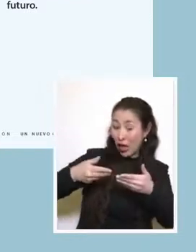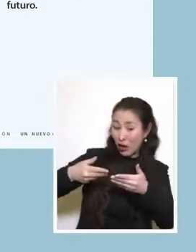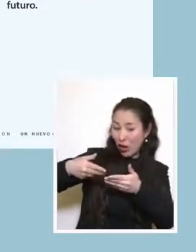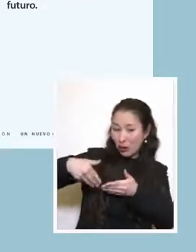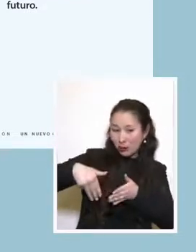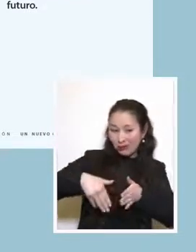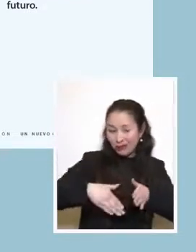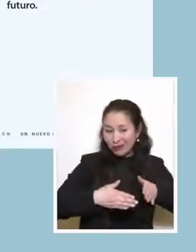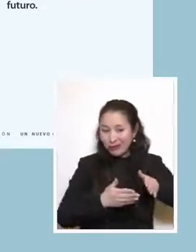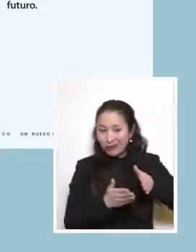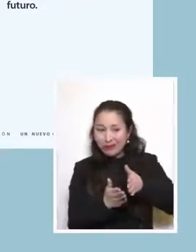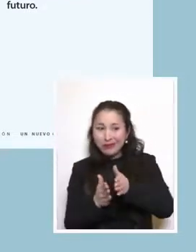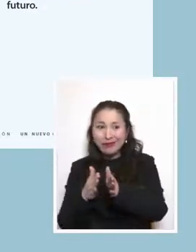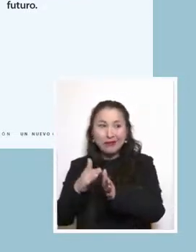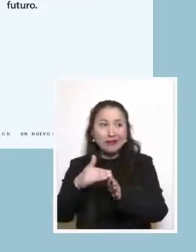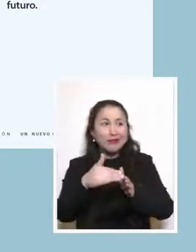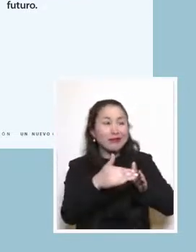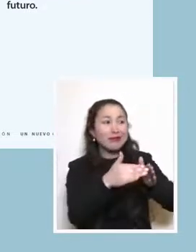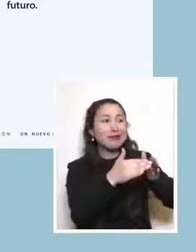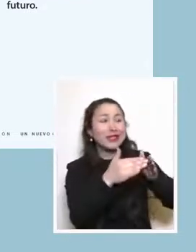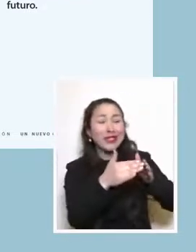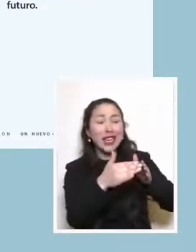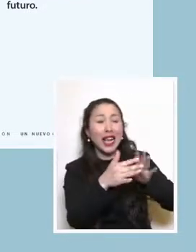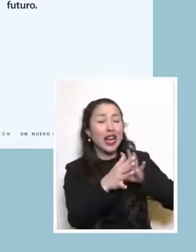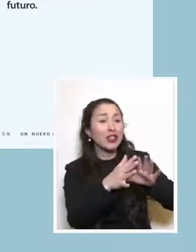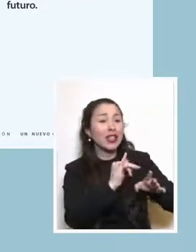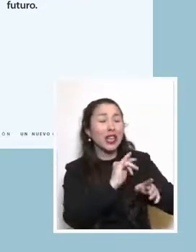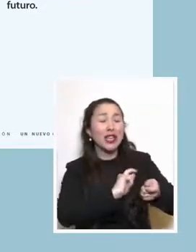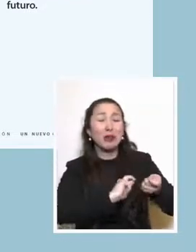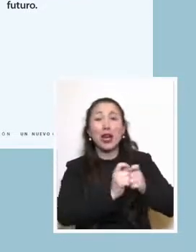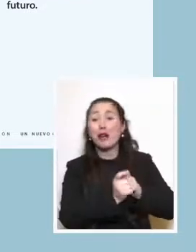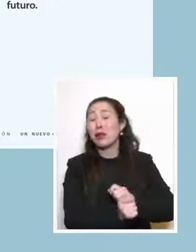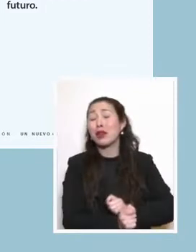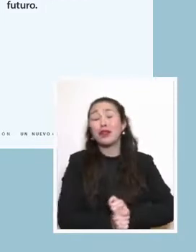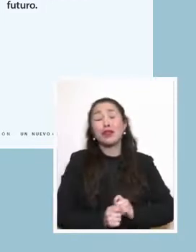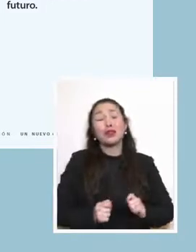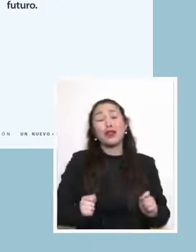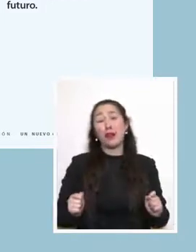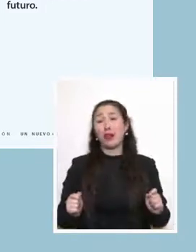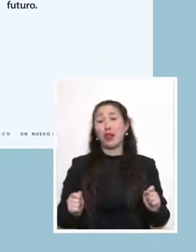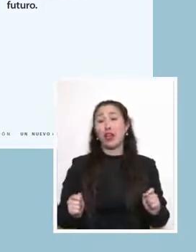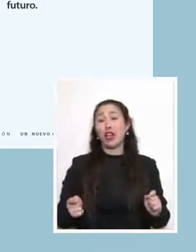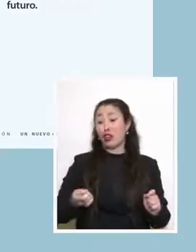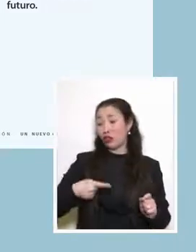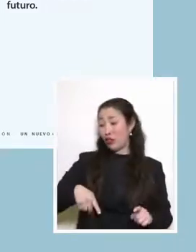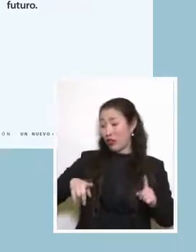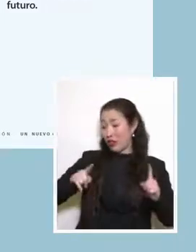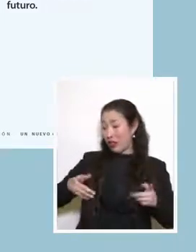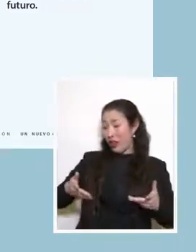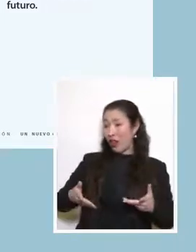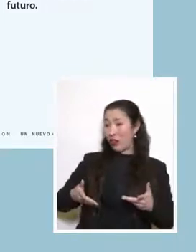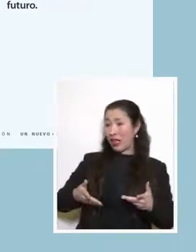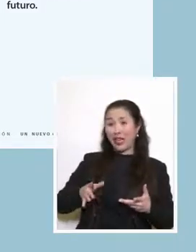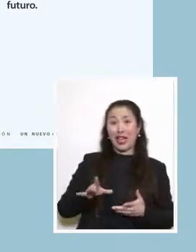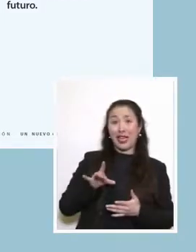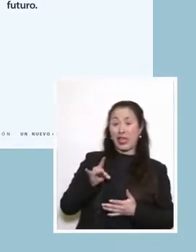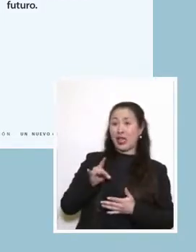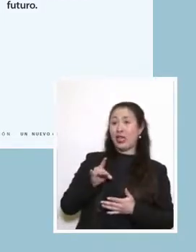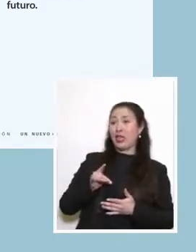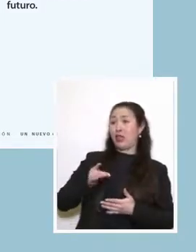conduciendo hacia daños irreversibles. Tenemos que elegir entre seguir una